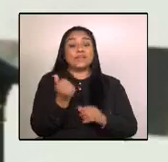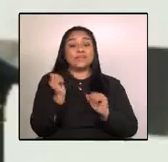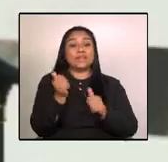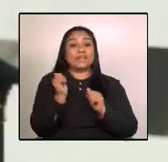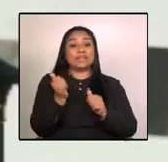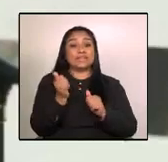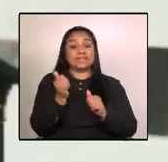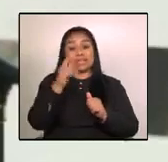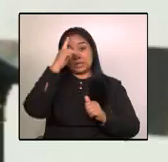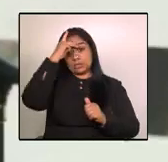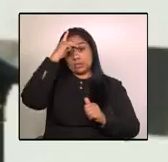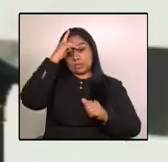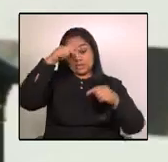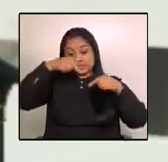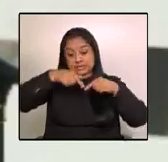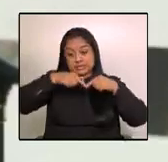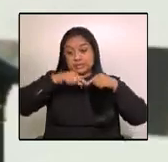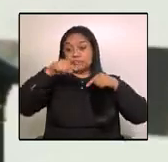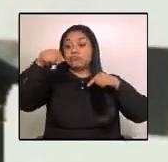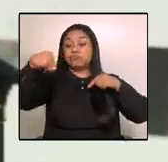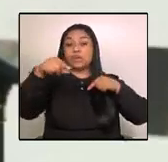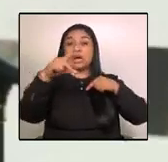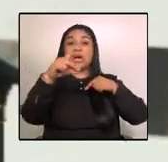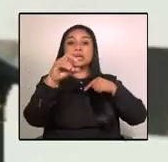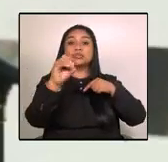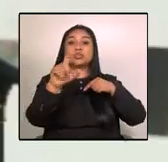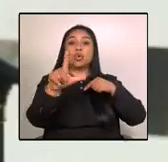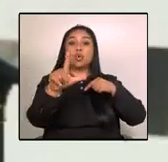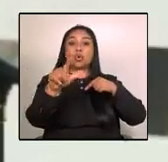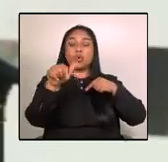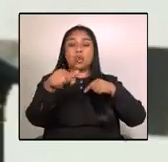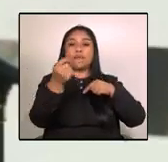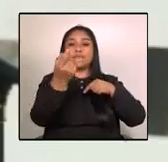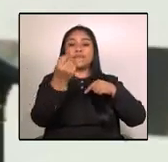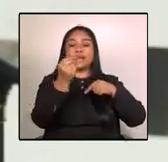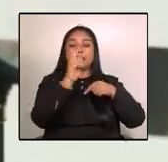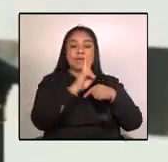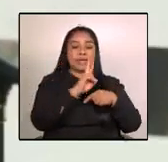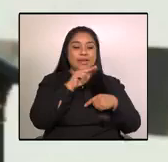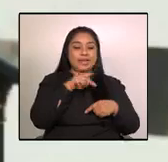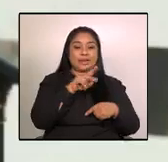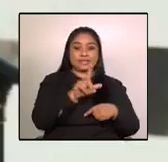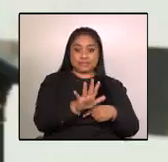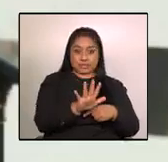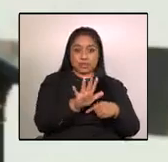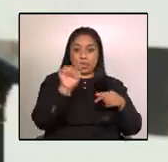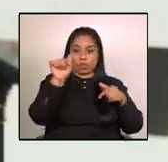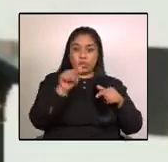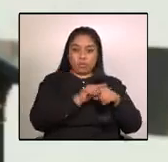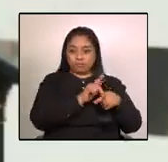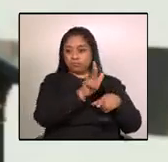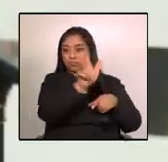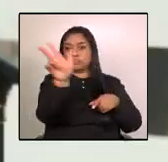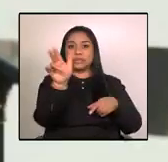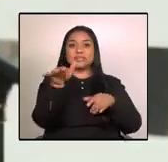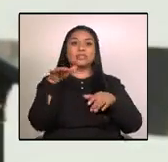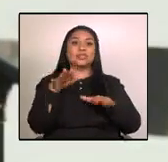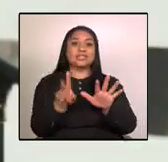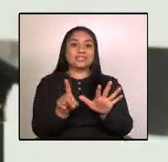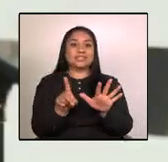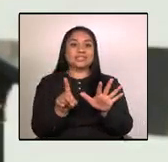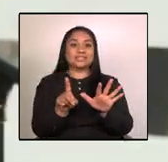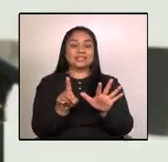Chol para unir la RN5 para que vayamos a la zona 6.